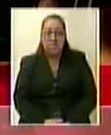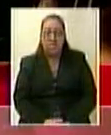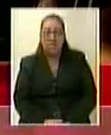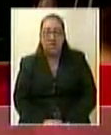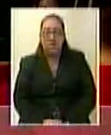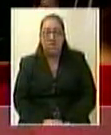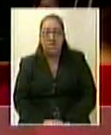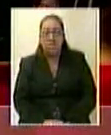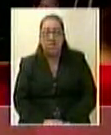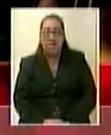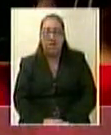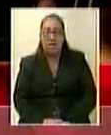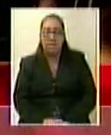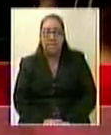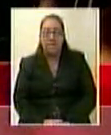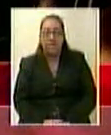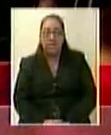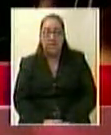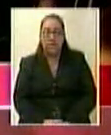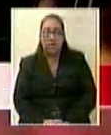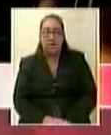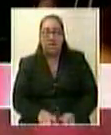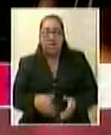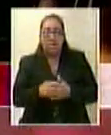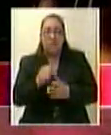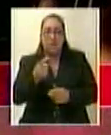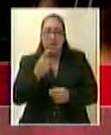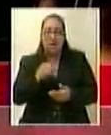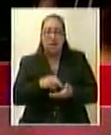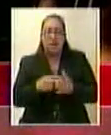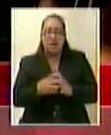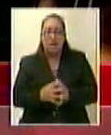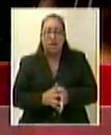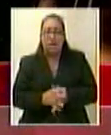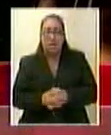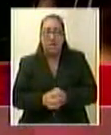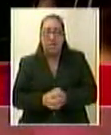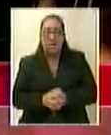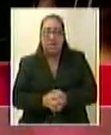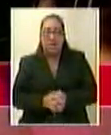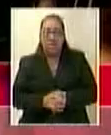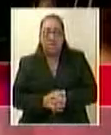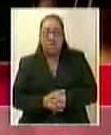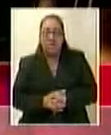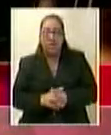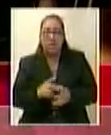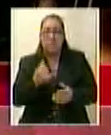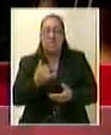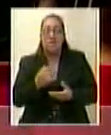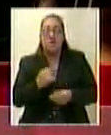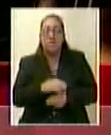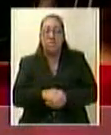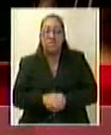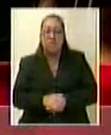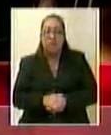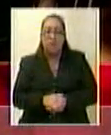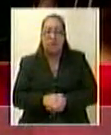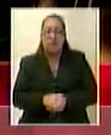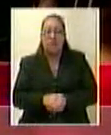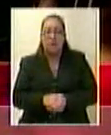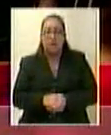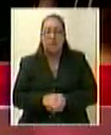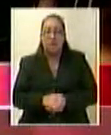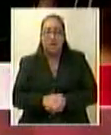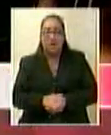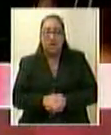es como antes también es una propuesta que hemos avanzado bastante es de ahorita seguramente Y eso